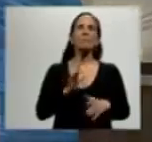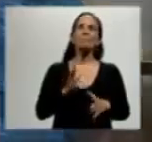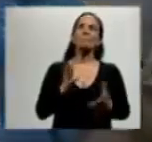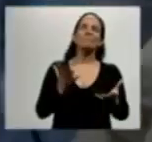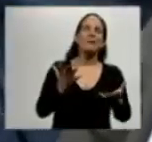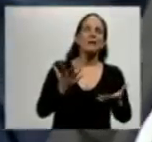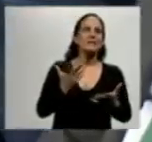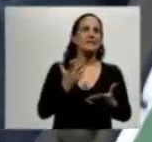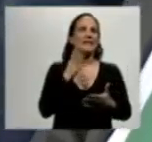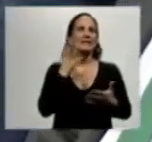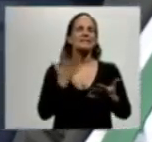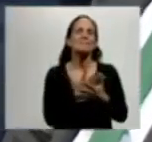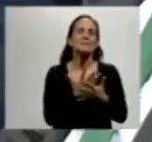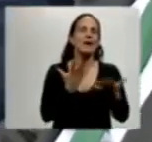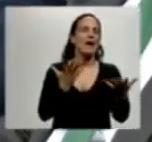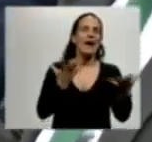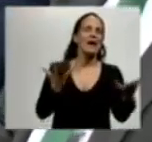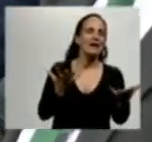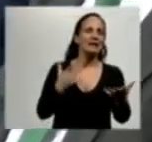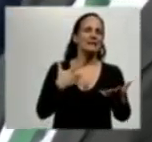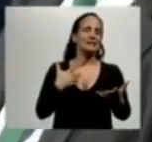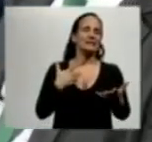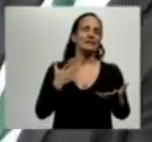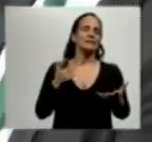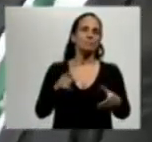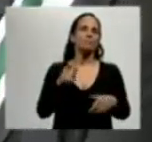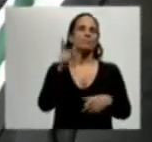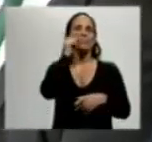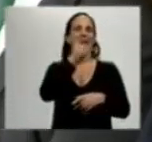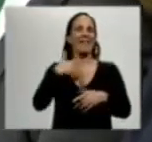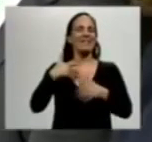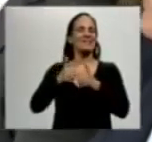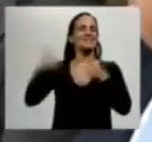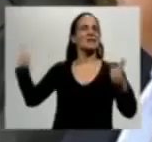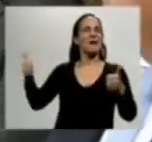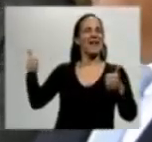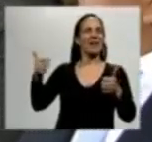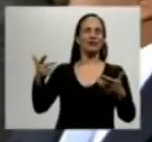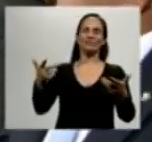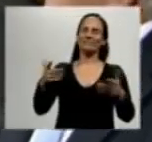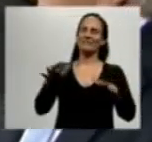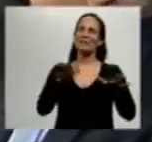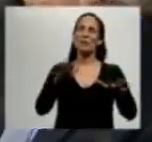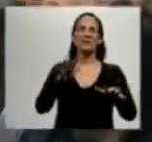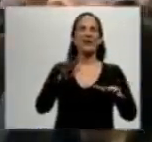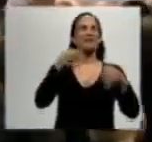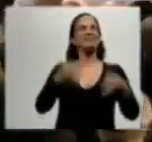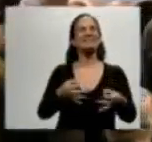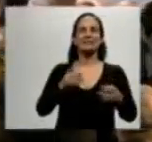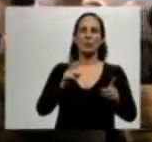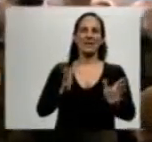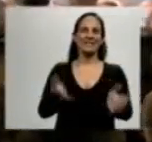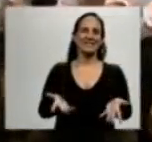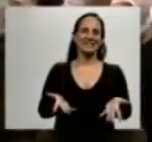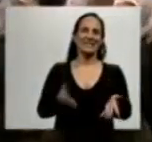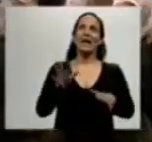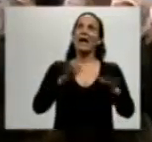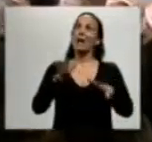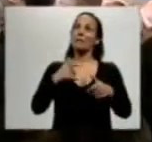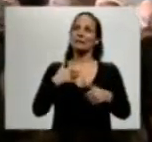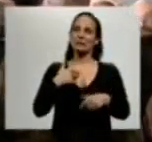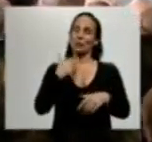padecido o tenido la desgracia de padres separados, no es bueno que haya una sentencia donde un